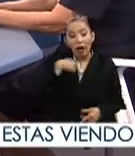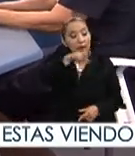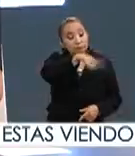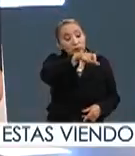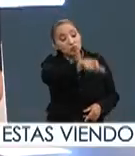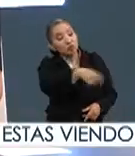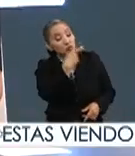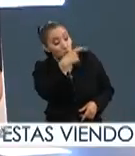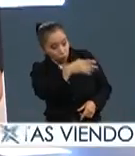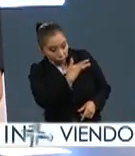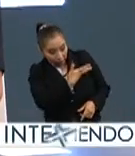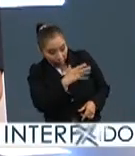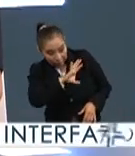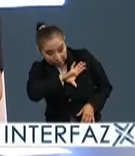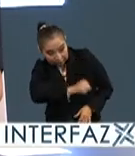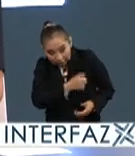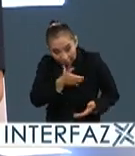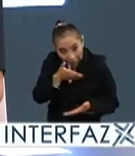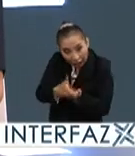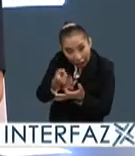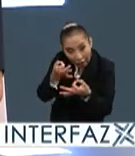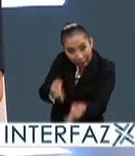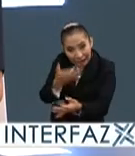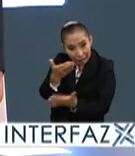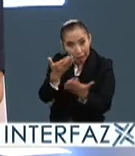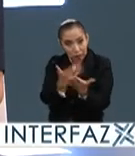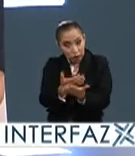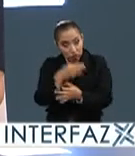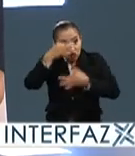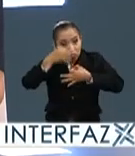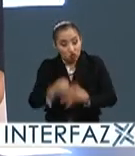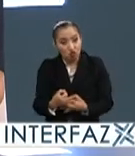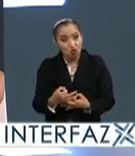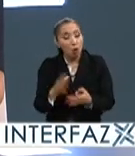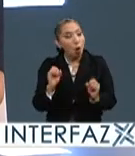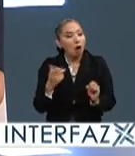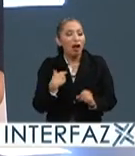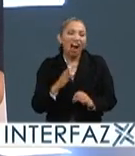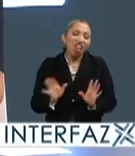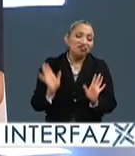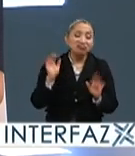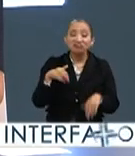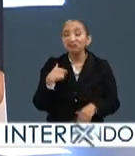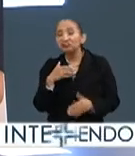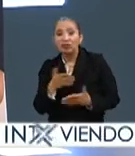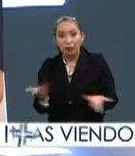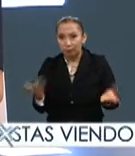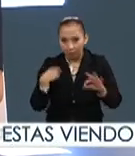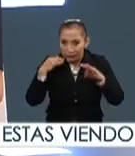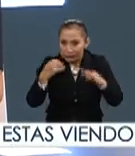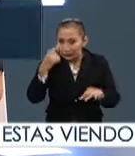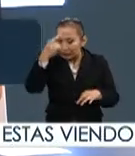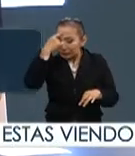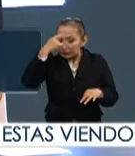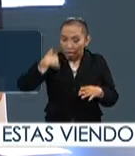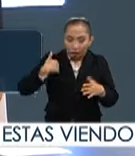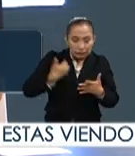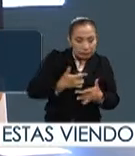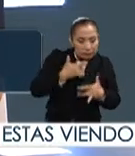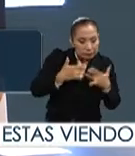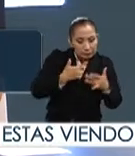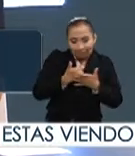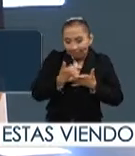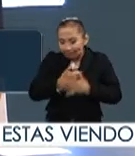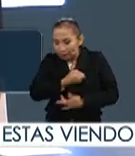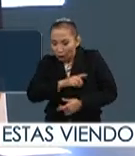diremos pues, que es esta inclinación al servicio, a a la conciencia social de